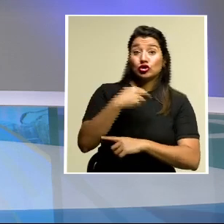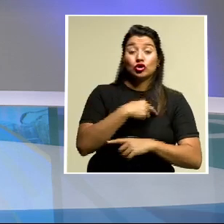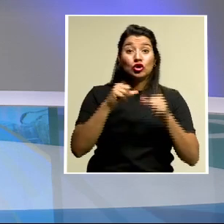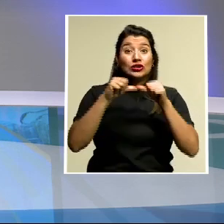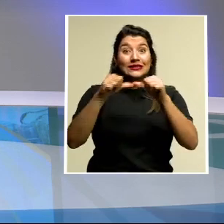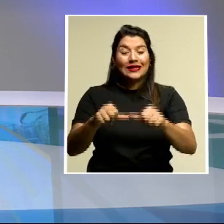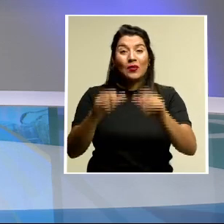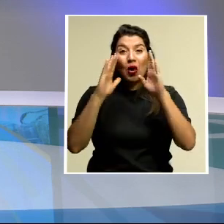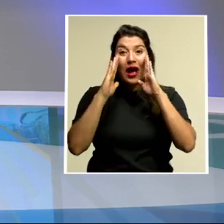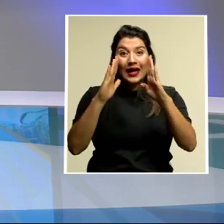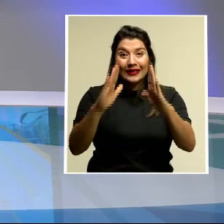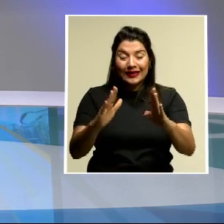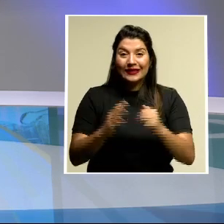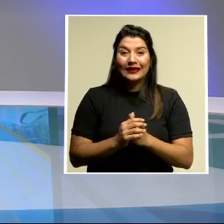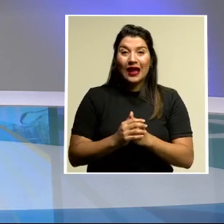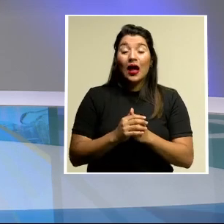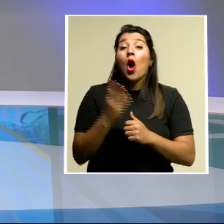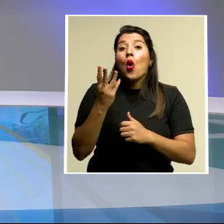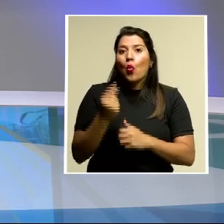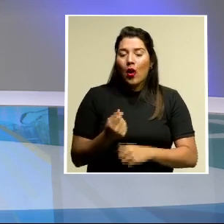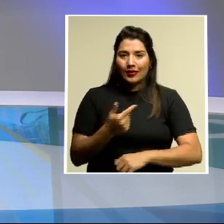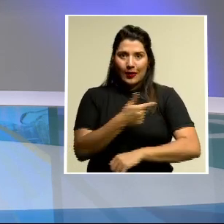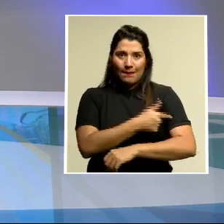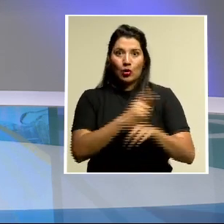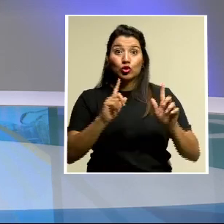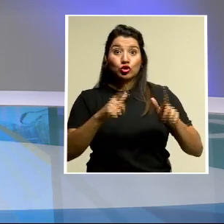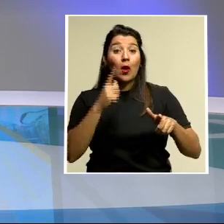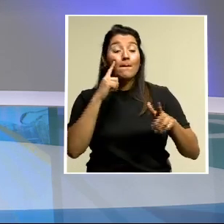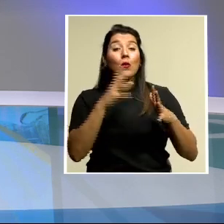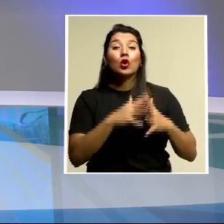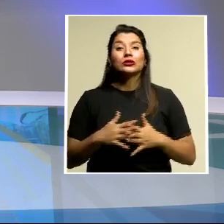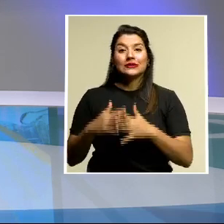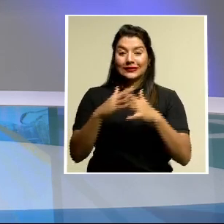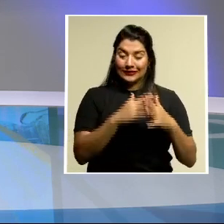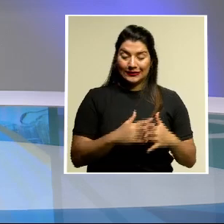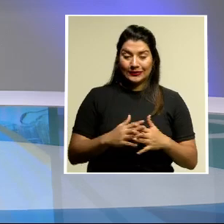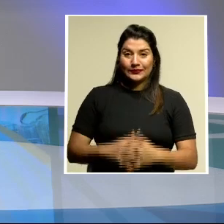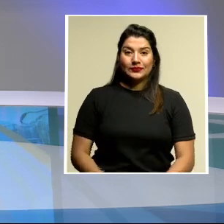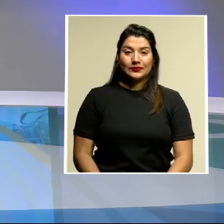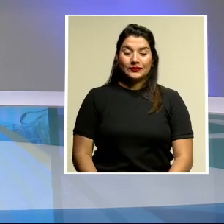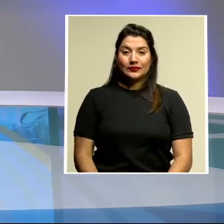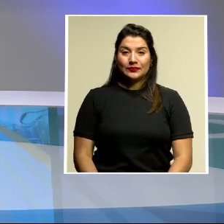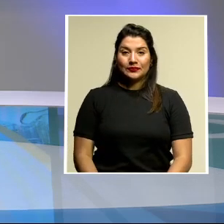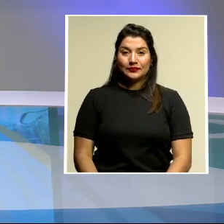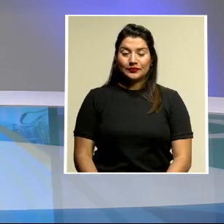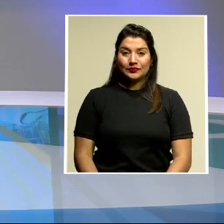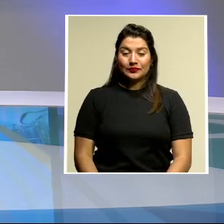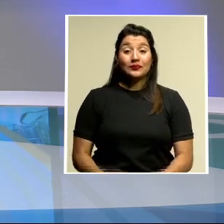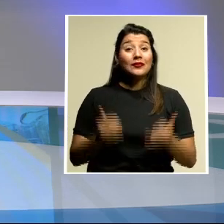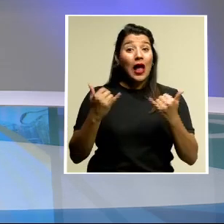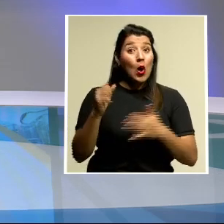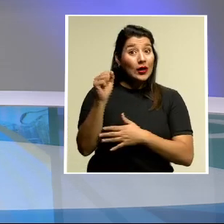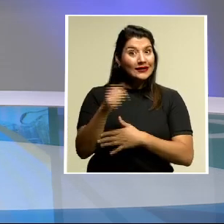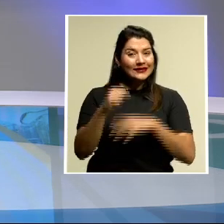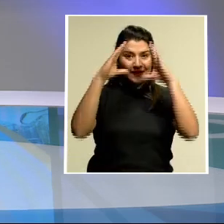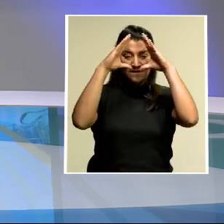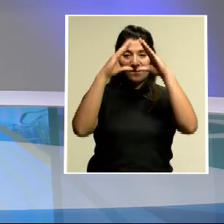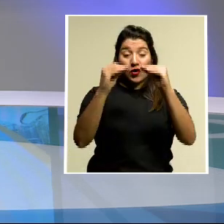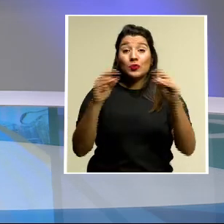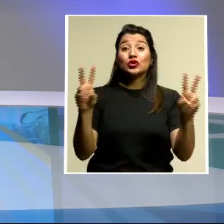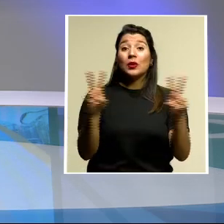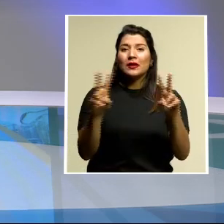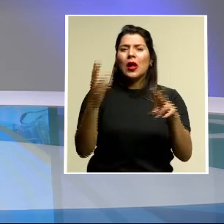alerta y al tanto de cuál será esa cantidad de vacunas donadas por parte del gobierno de los Estados Unidos. Y ahora sí, vamos con información en